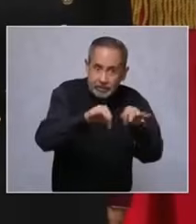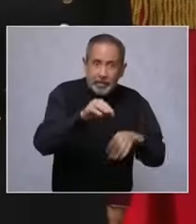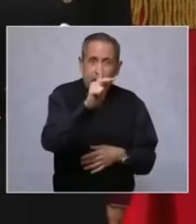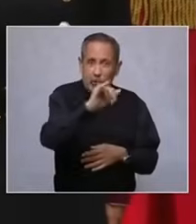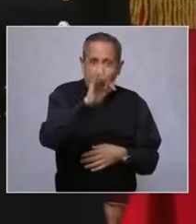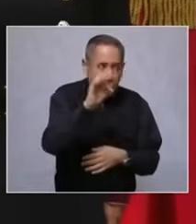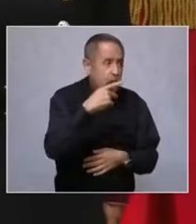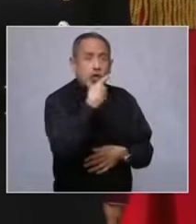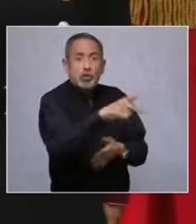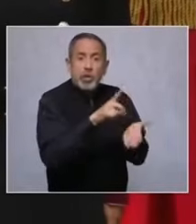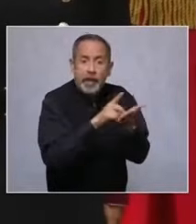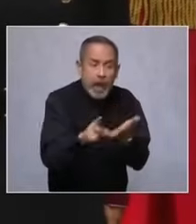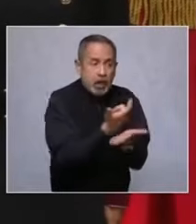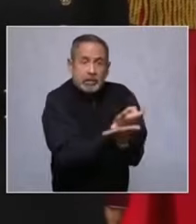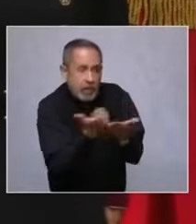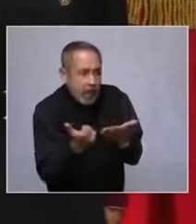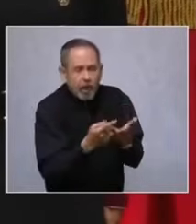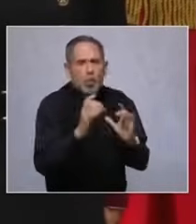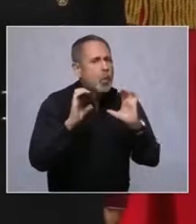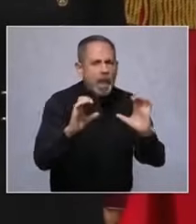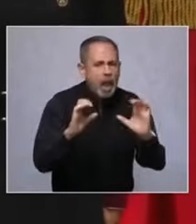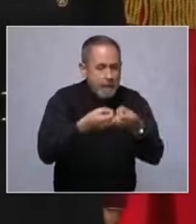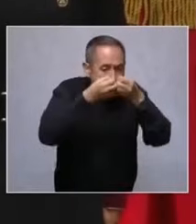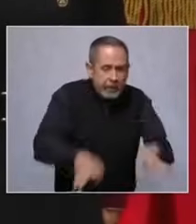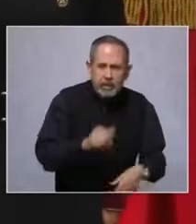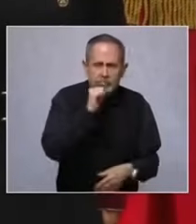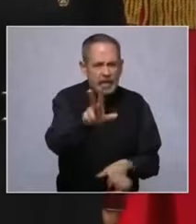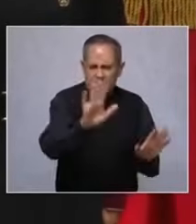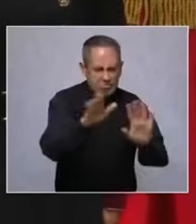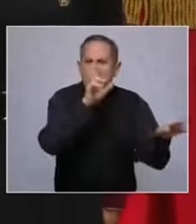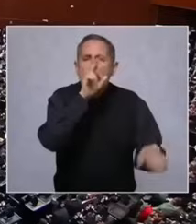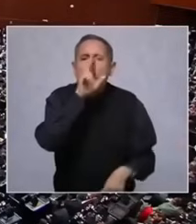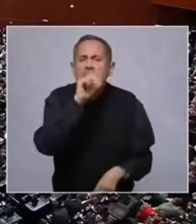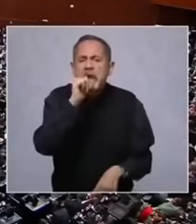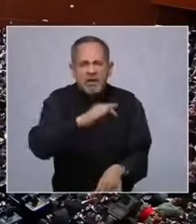derechos y salarios están totalmente salvaguardados.